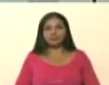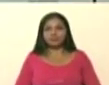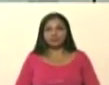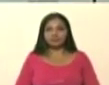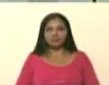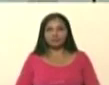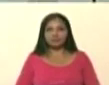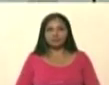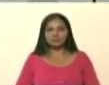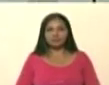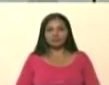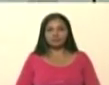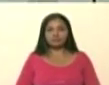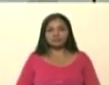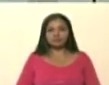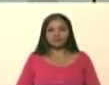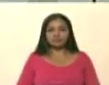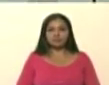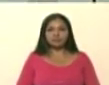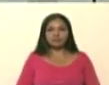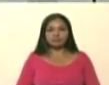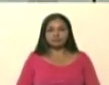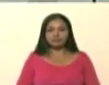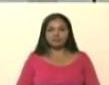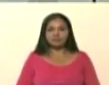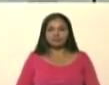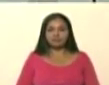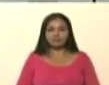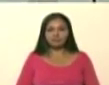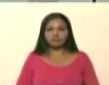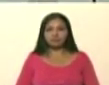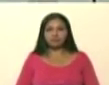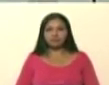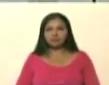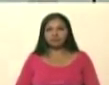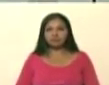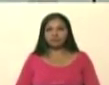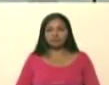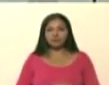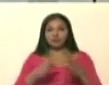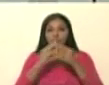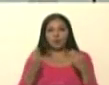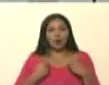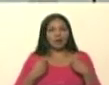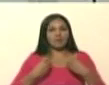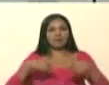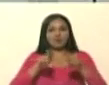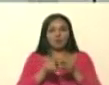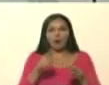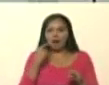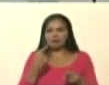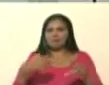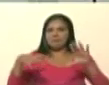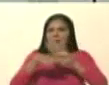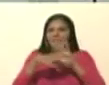cristóbal rojas ahora me imagino que toda tu vida te han echado broma por el apellido marte